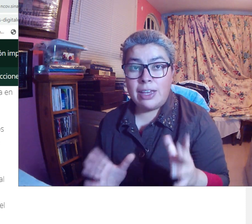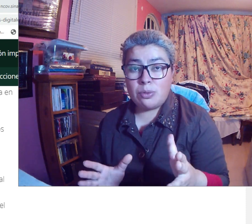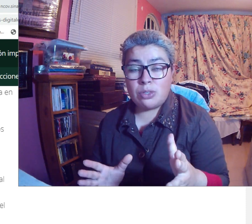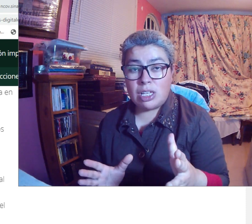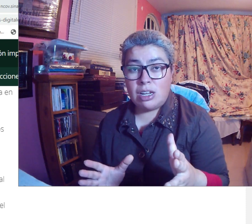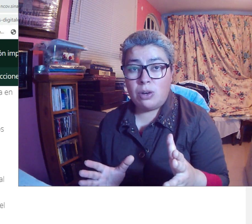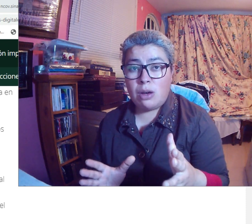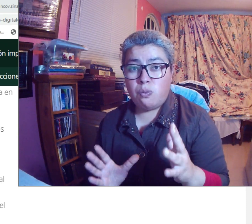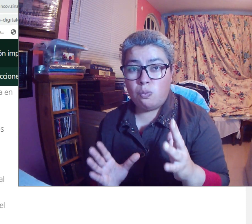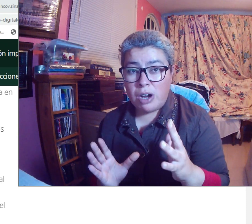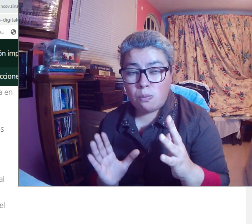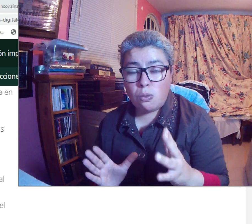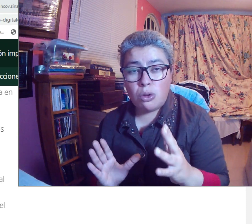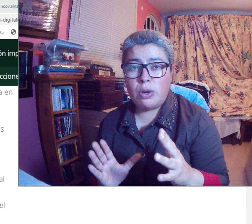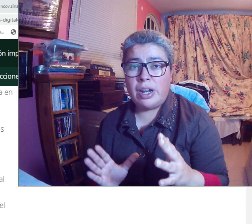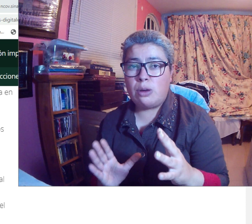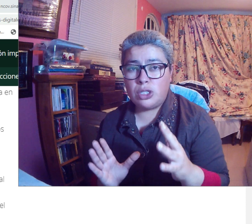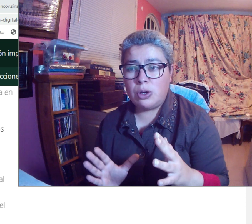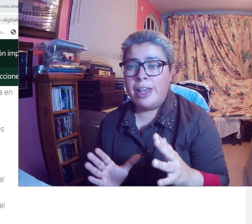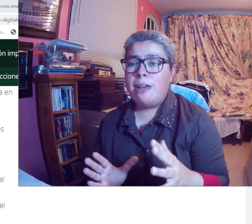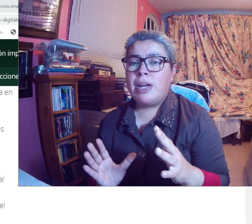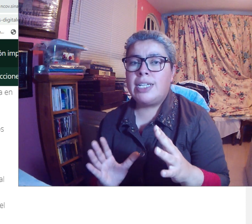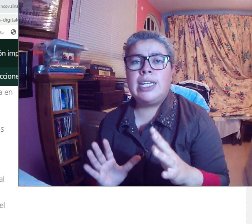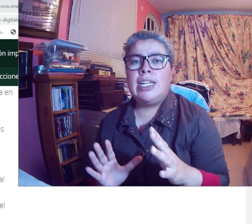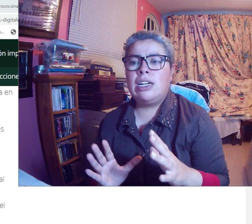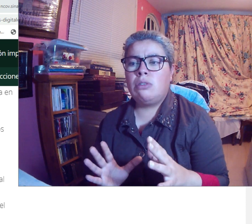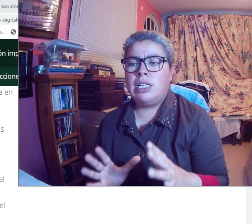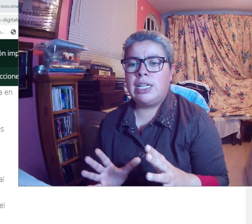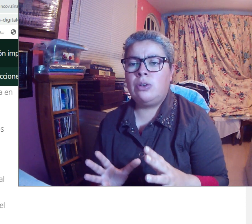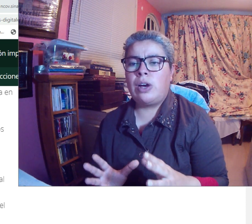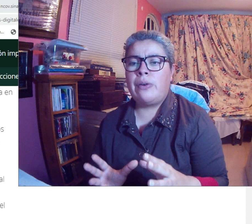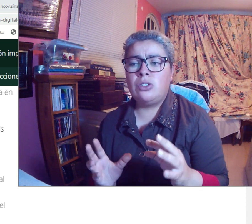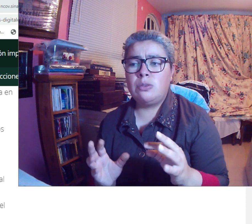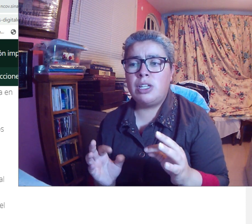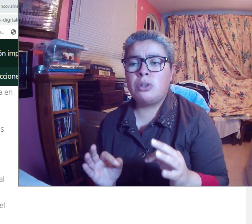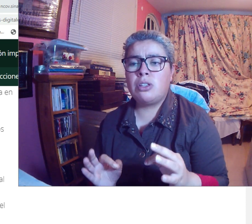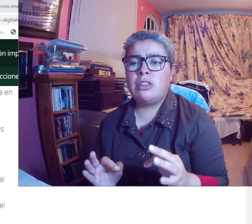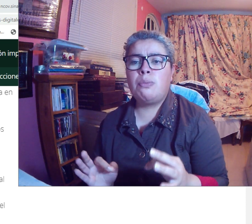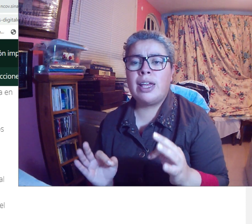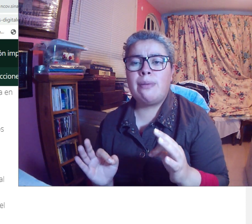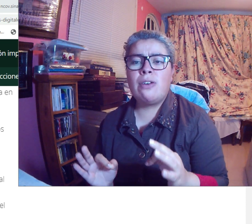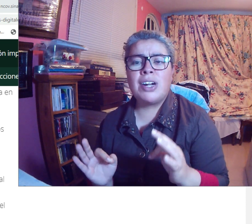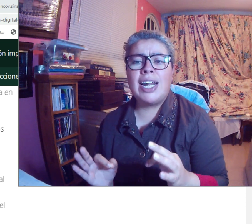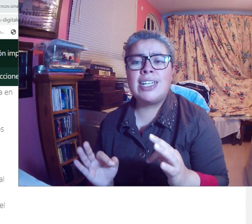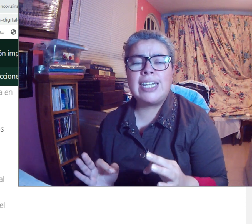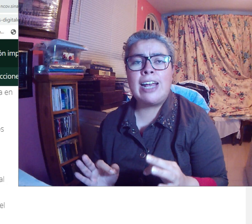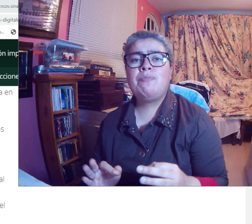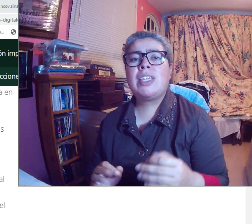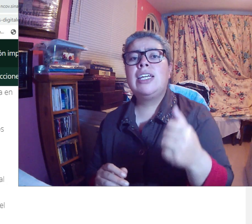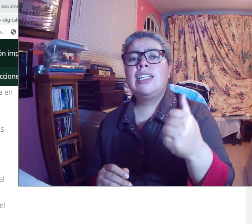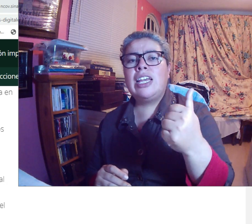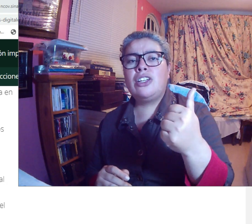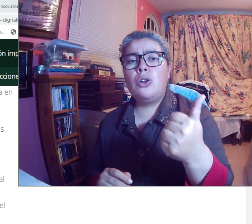aquí vamos a tener una muy buena opción para seguirte actualizando. Ahora, esto es bien importante porque va con relación